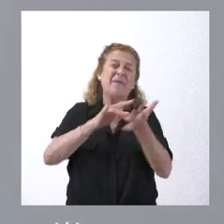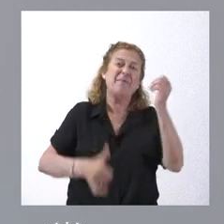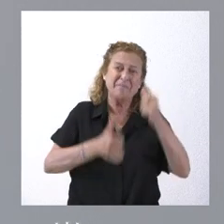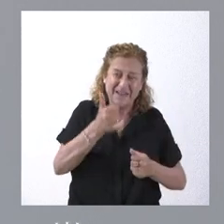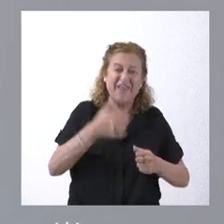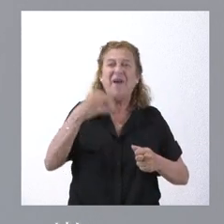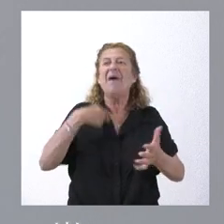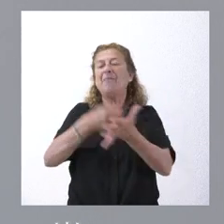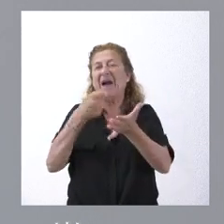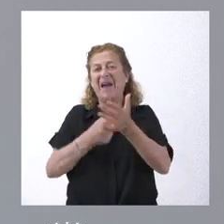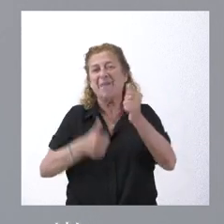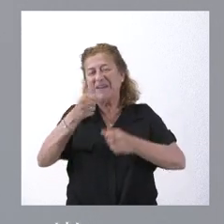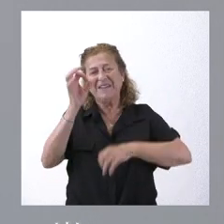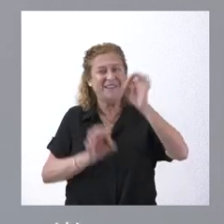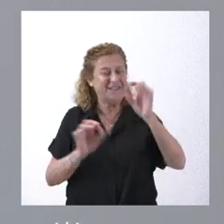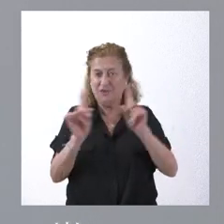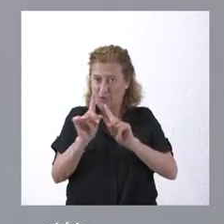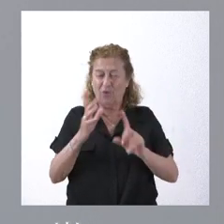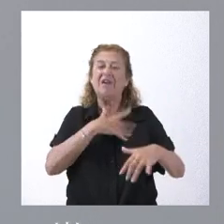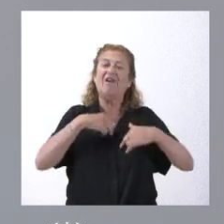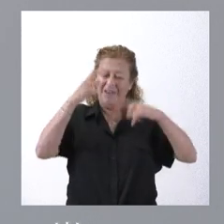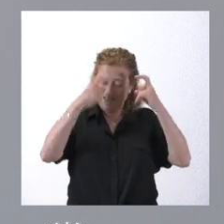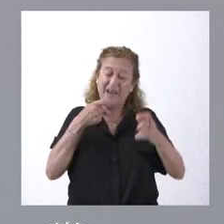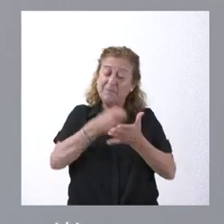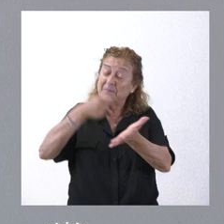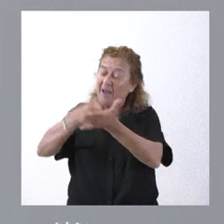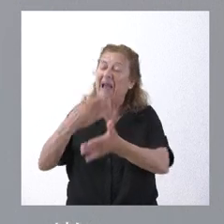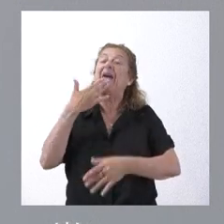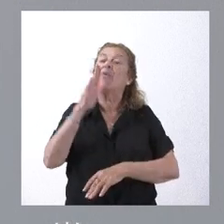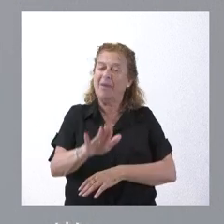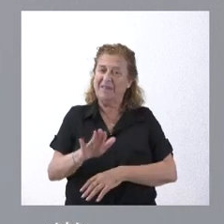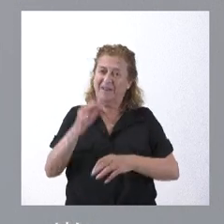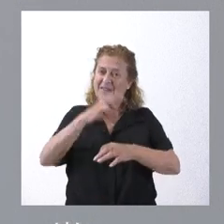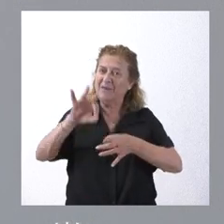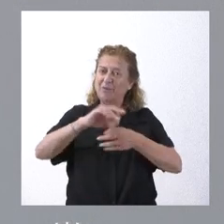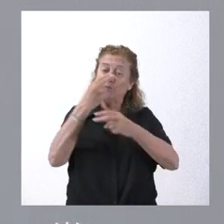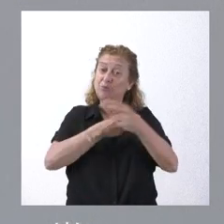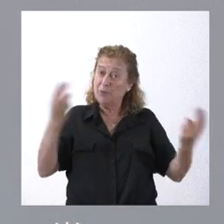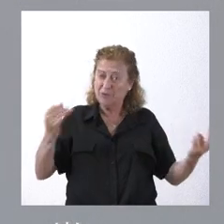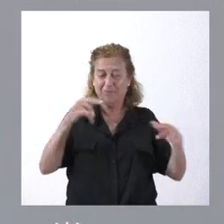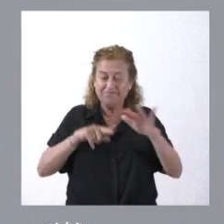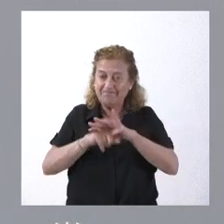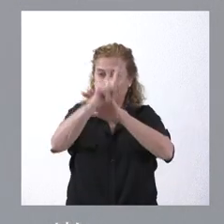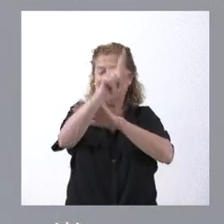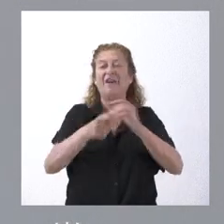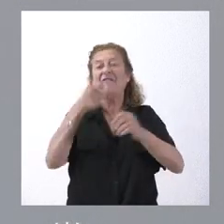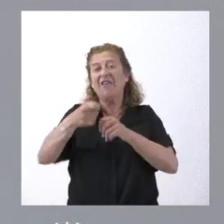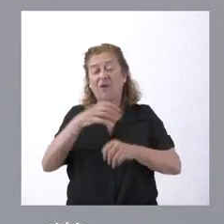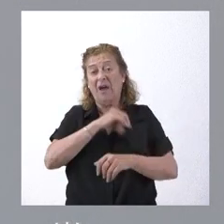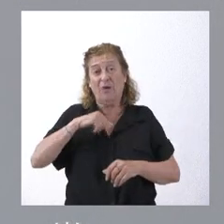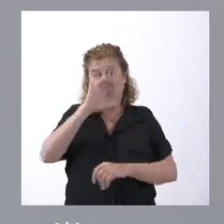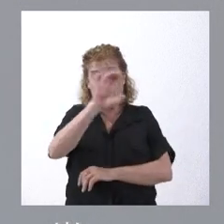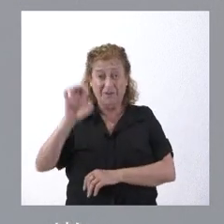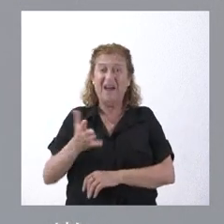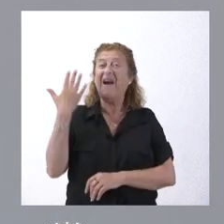tanto tener que pagar más intereses, se trata de financiar adecuadamente los servicios públicos y por tanto de avanzar en la financiación autonómica. Ayer